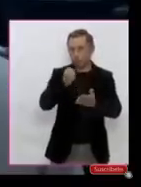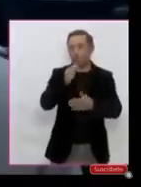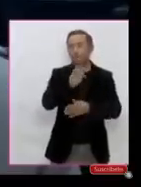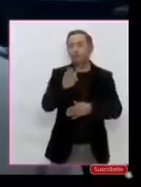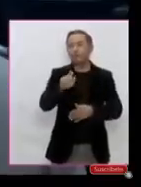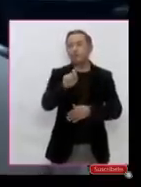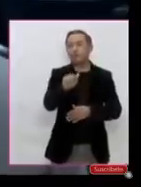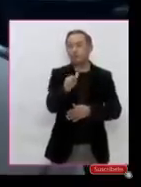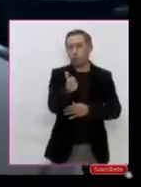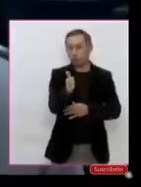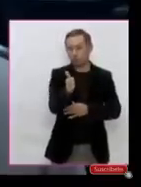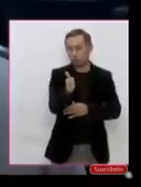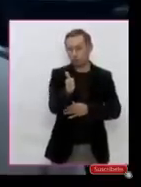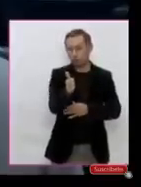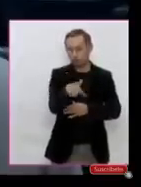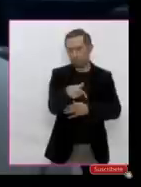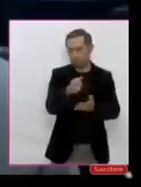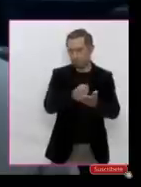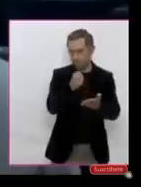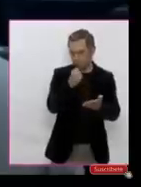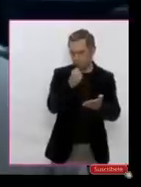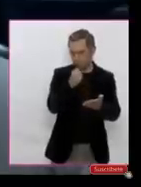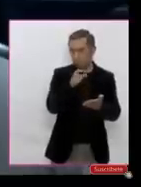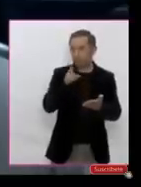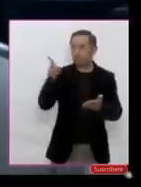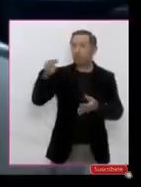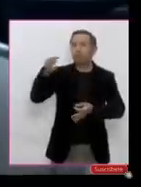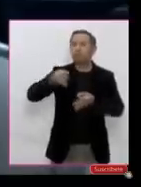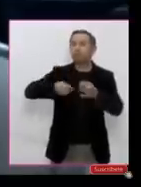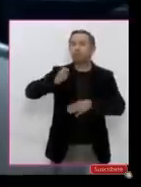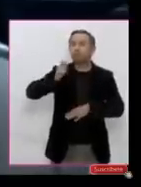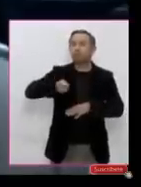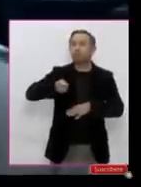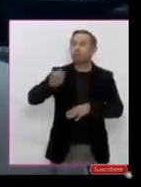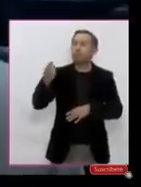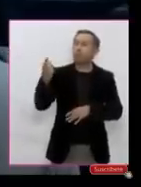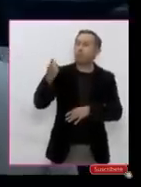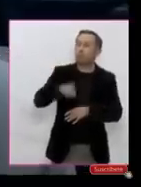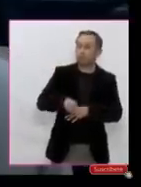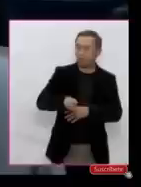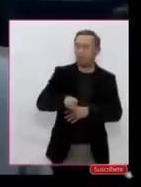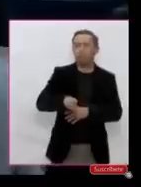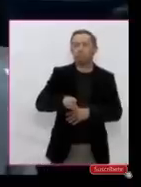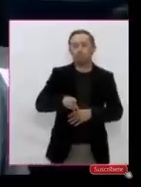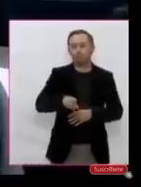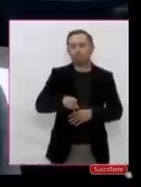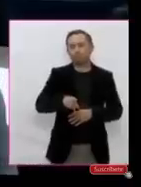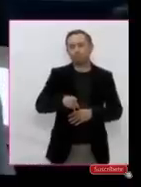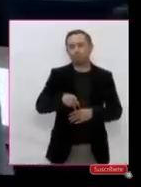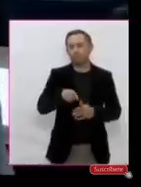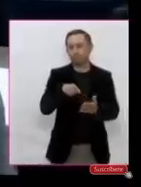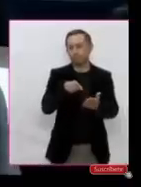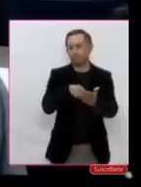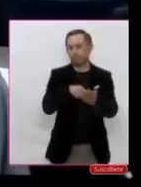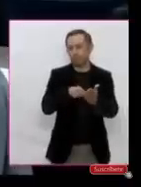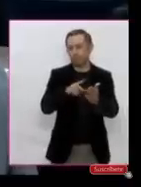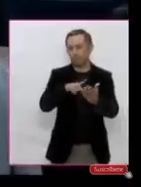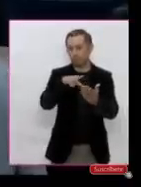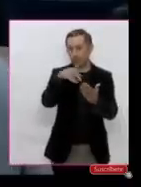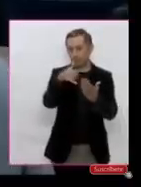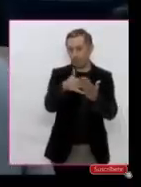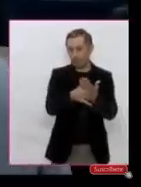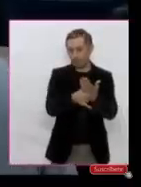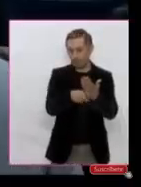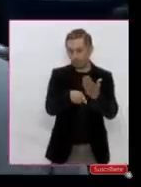pasado la sentencia lo que nos mandata es a eliminar dicho proyecto